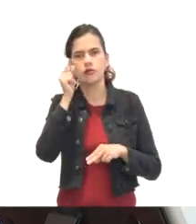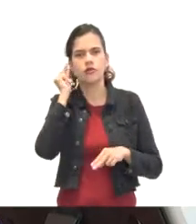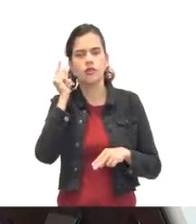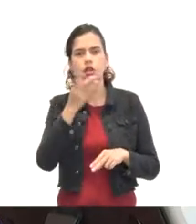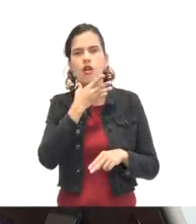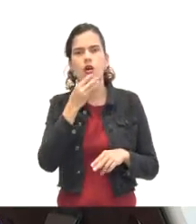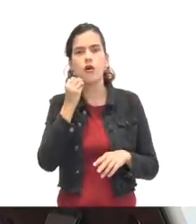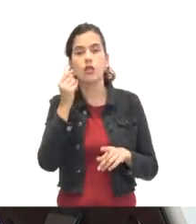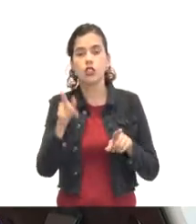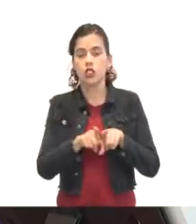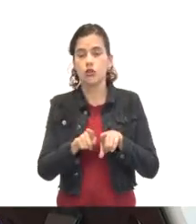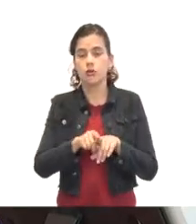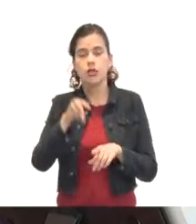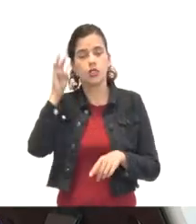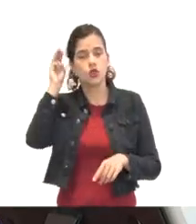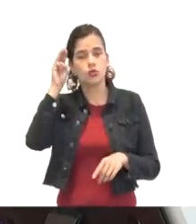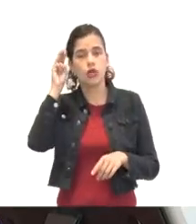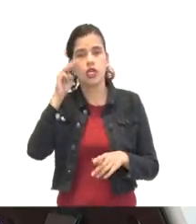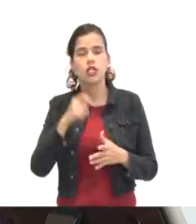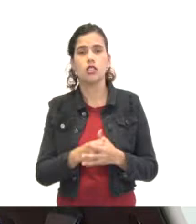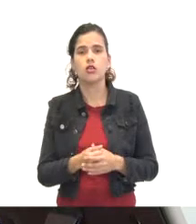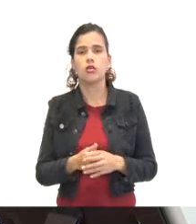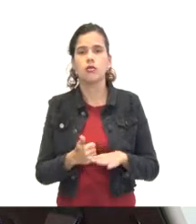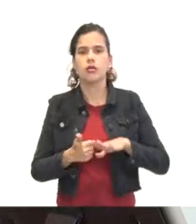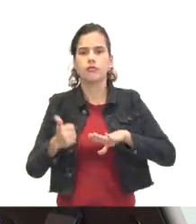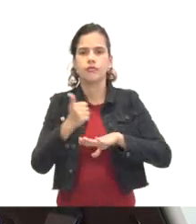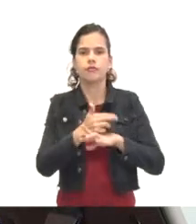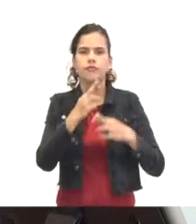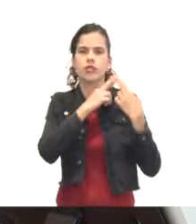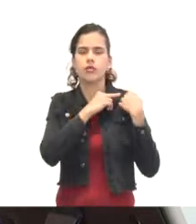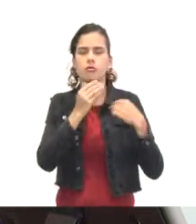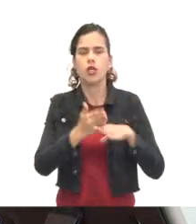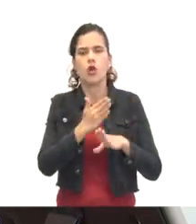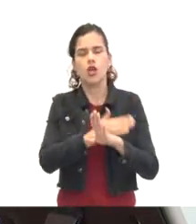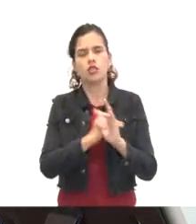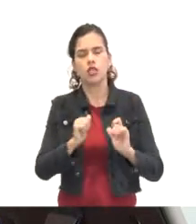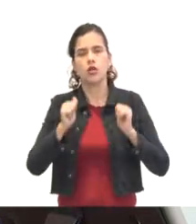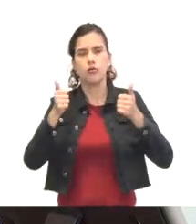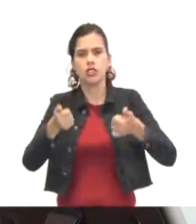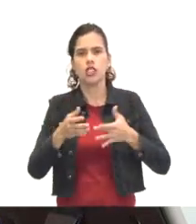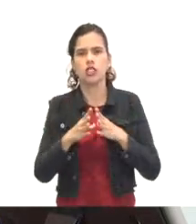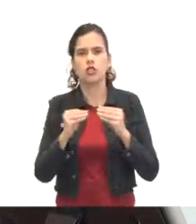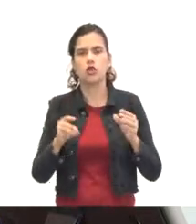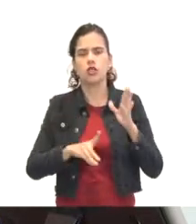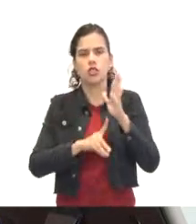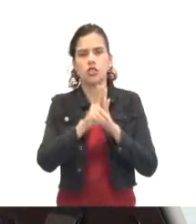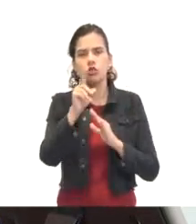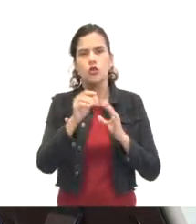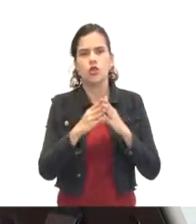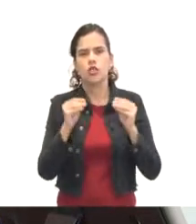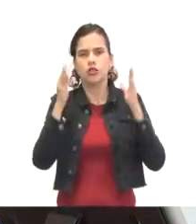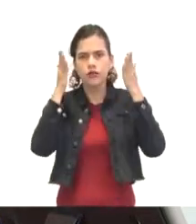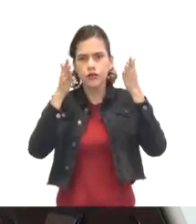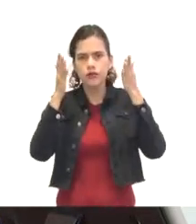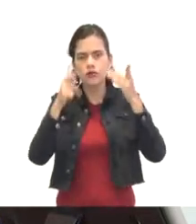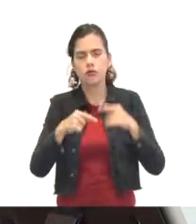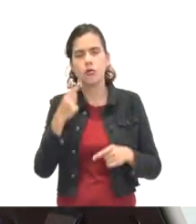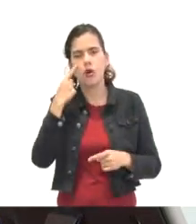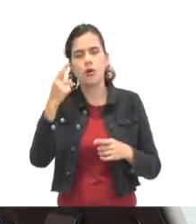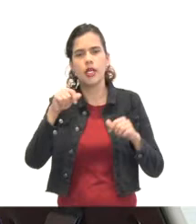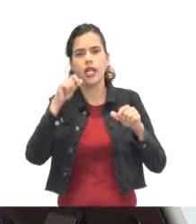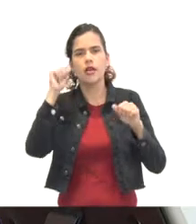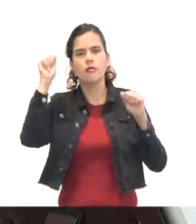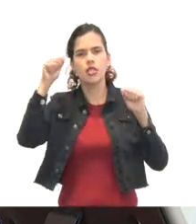sino también para sus maestros y para los representantes. Pero antes de comenzar a desarrollar todas estas recomendaciones, vamos a ver nuestro